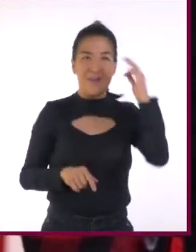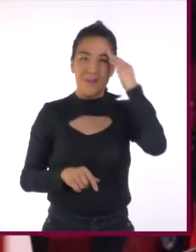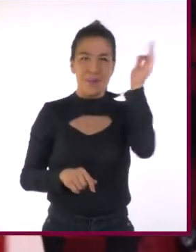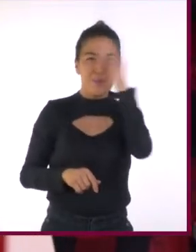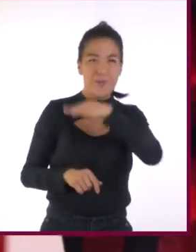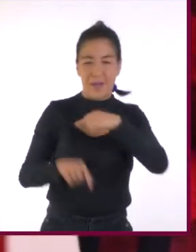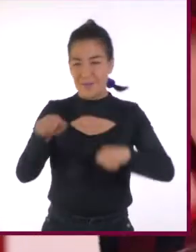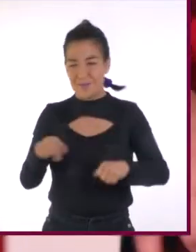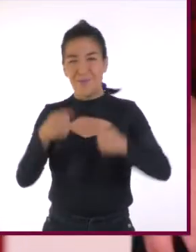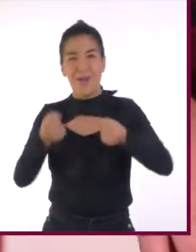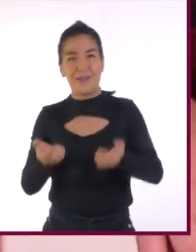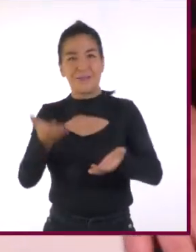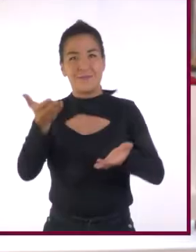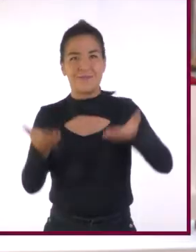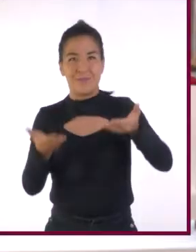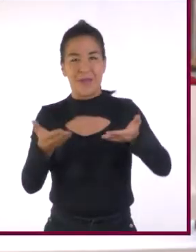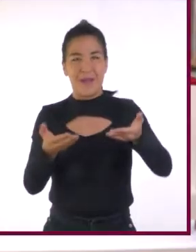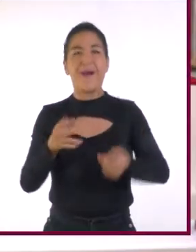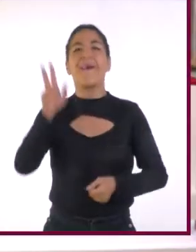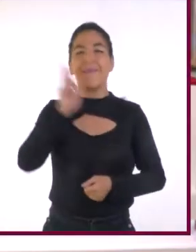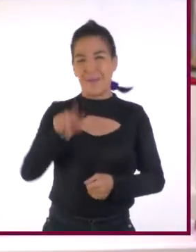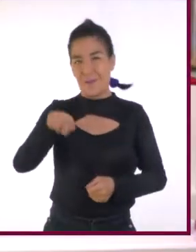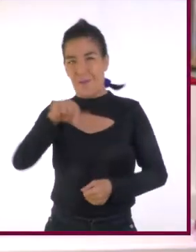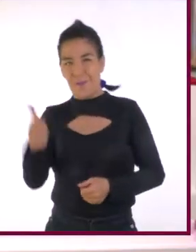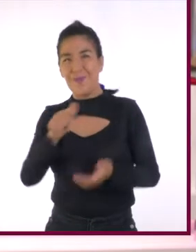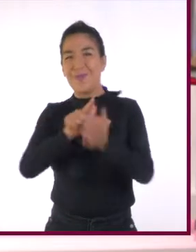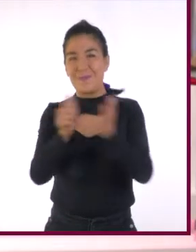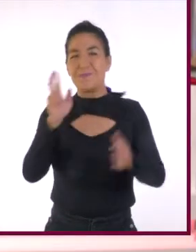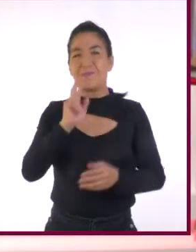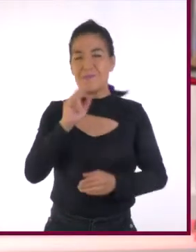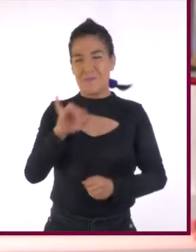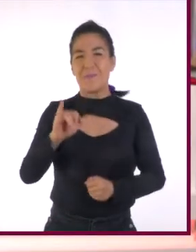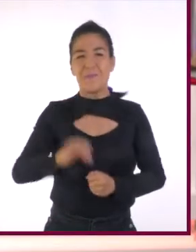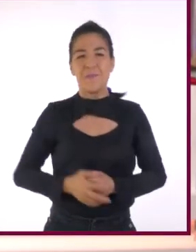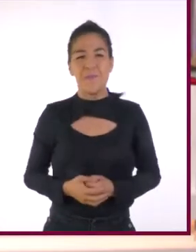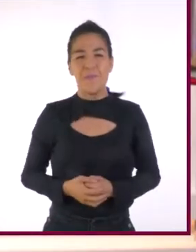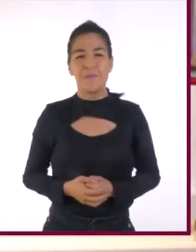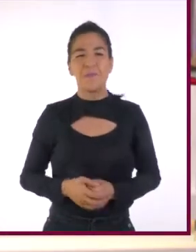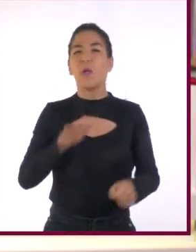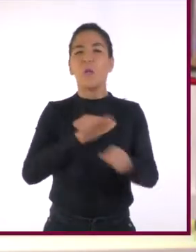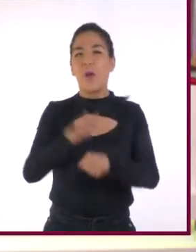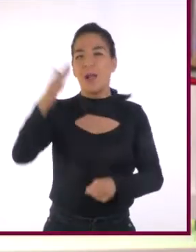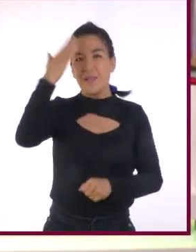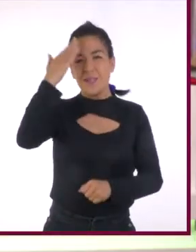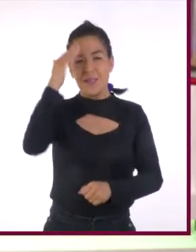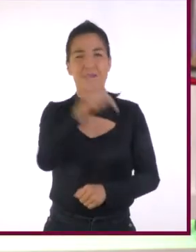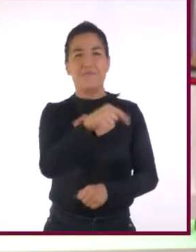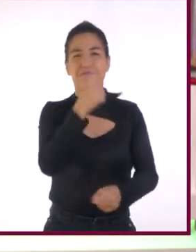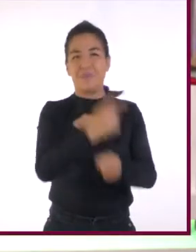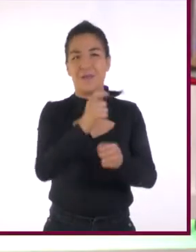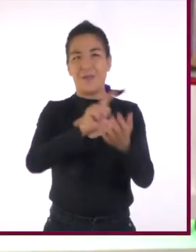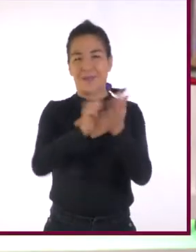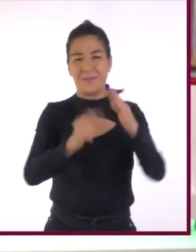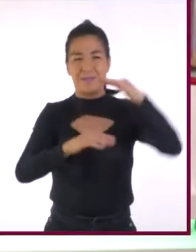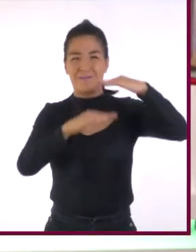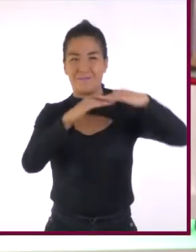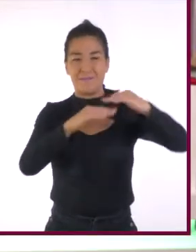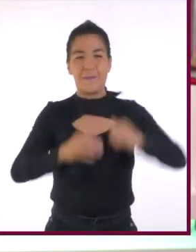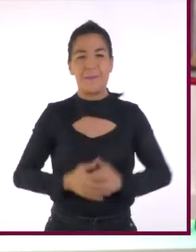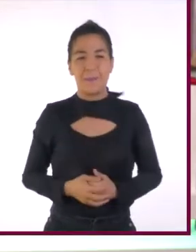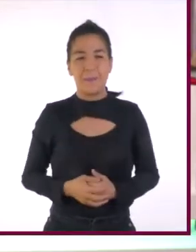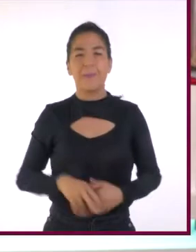parte esté en el aire. Oh, y ahora vamos a hacer lo mismo con nuestro siguiente libro, ¿te late? Va. Nuestra referencia va a ser el primer